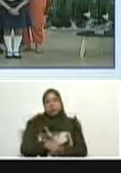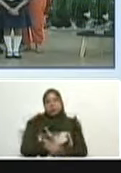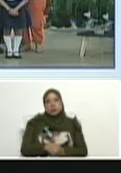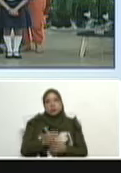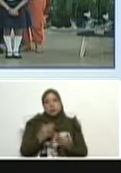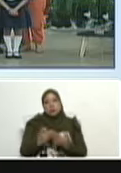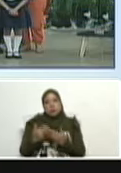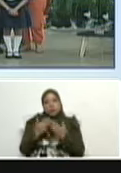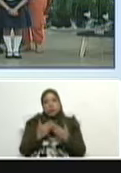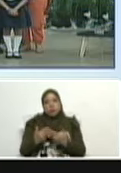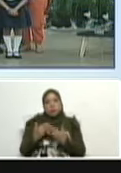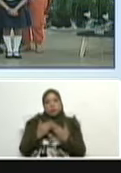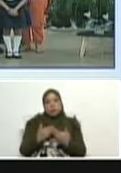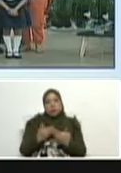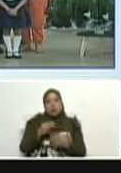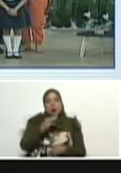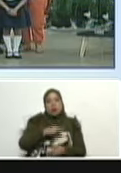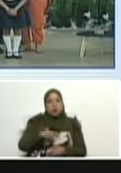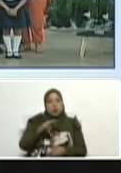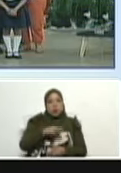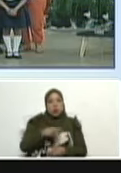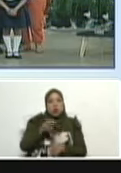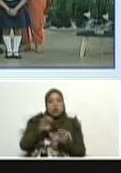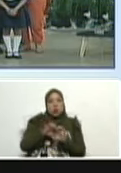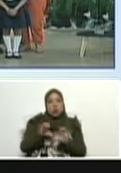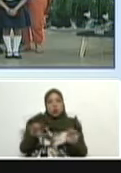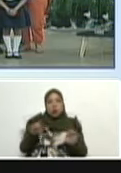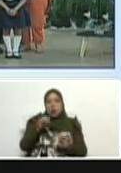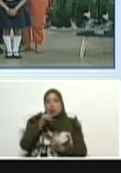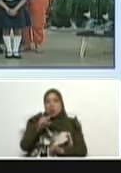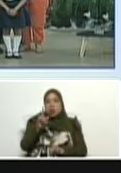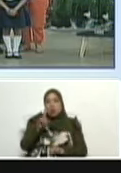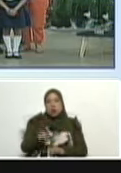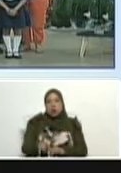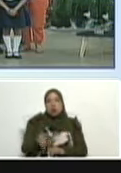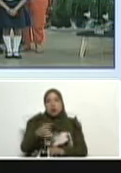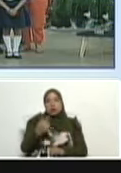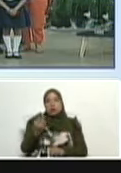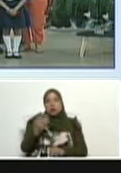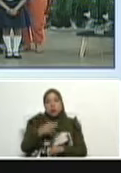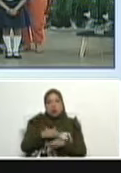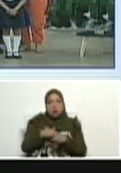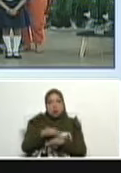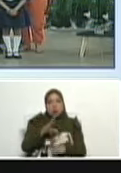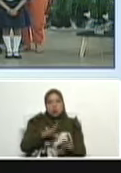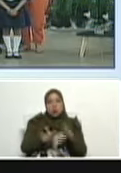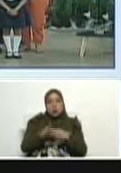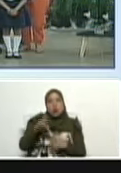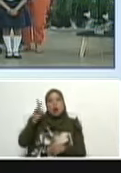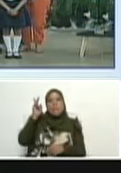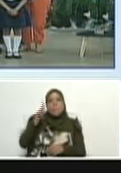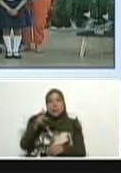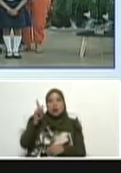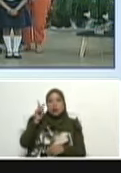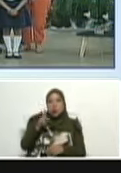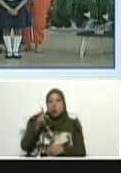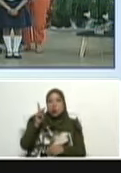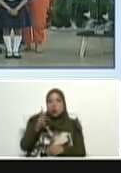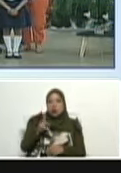estudiantes, la ministra de Educación, Yelitza Santaella, la viceministra de Ciencia, profesora Damaris